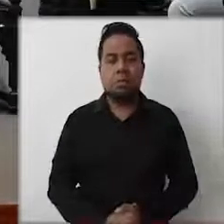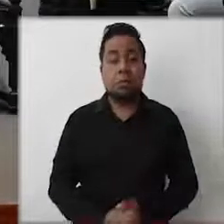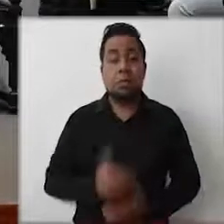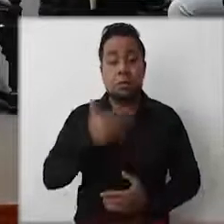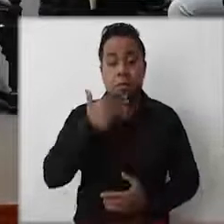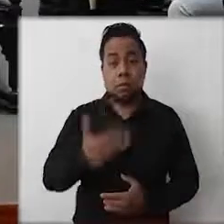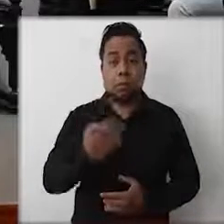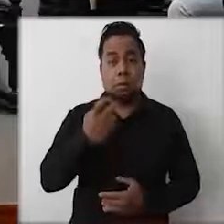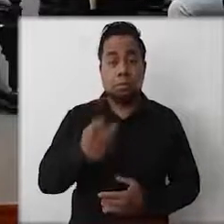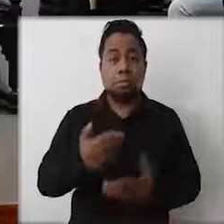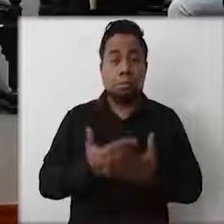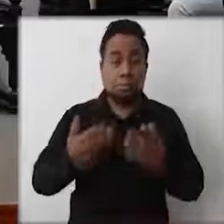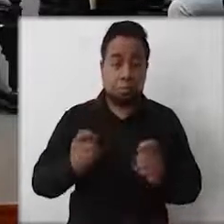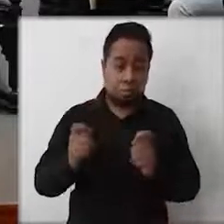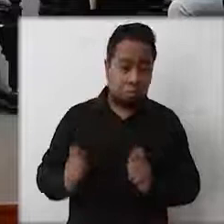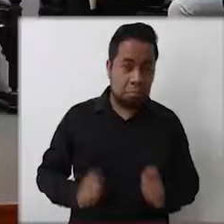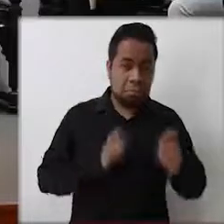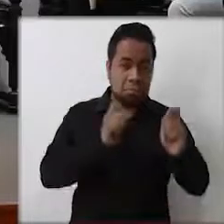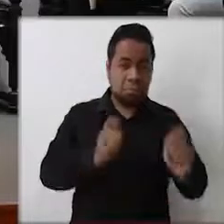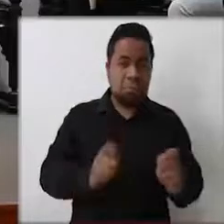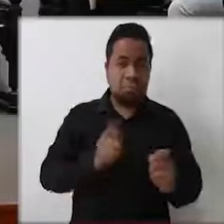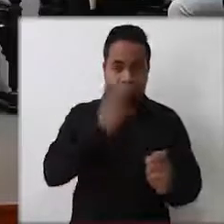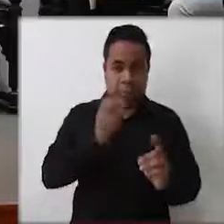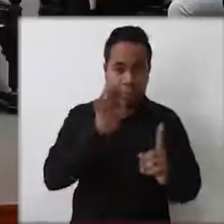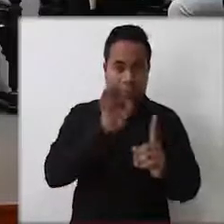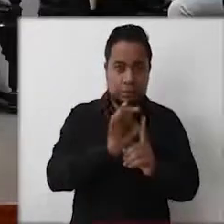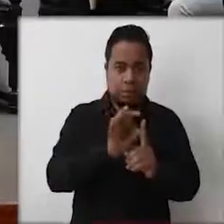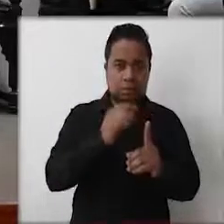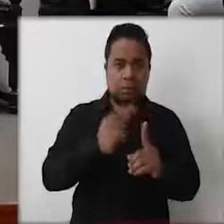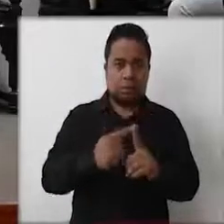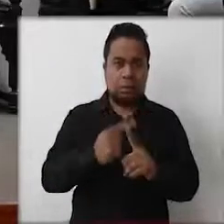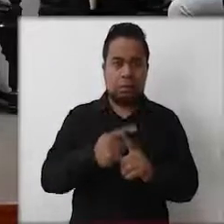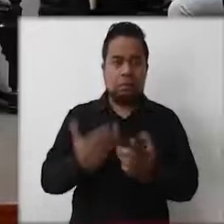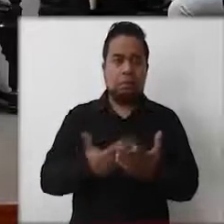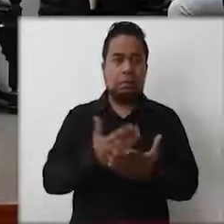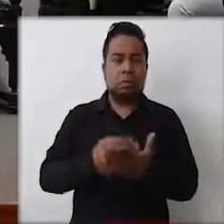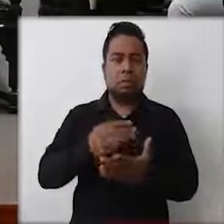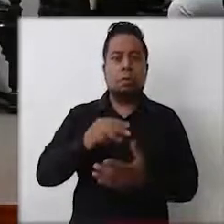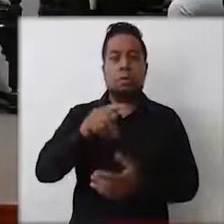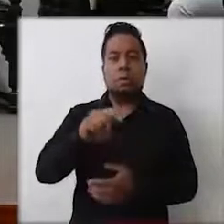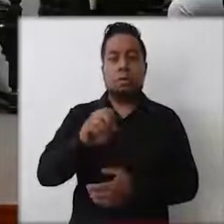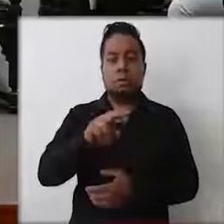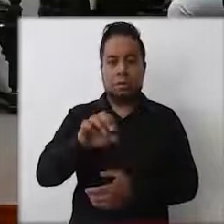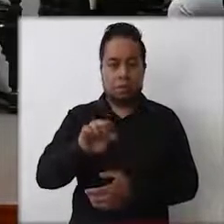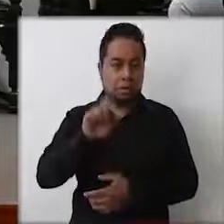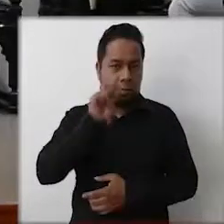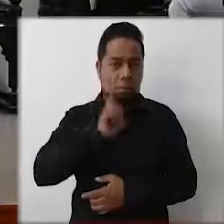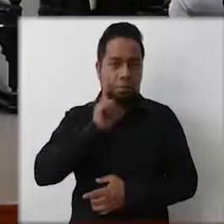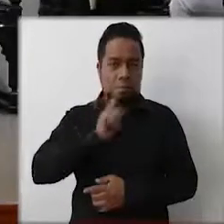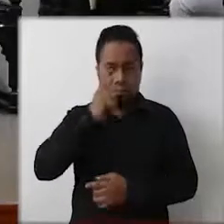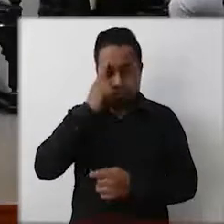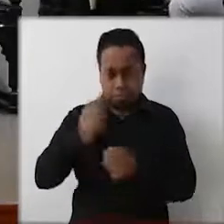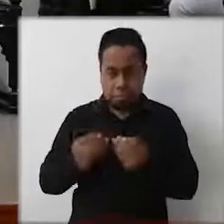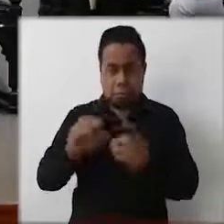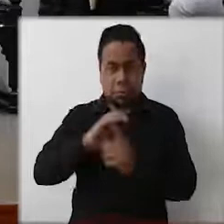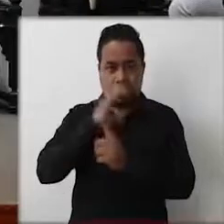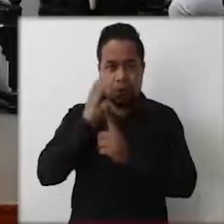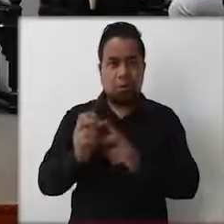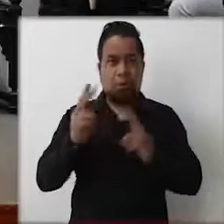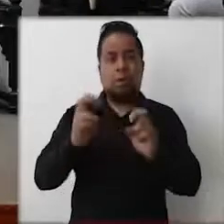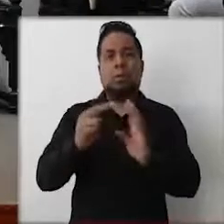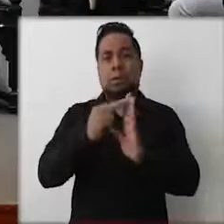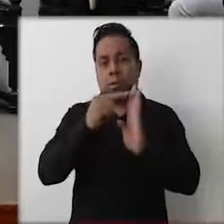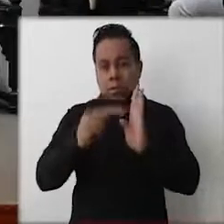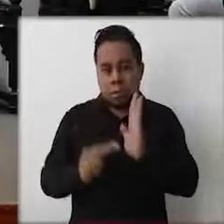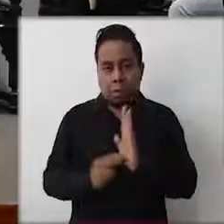continúe, por favor, con el orden del día. El punto quinto del orden del día se refiere al desahogo de los dictámenes de